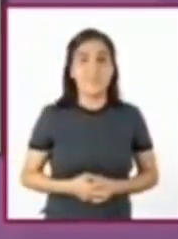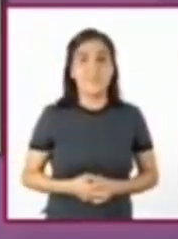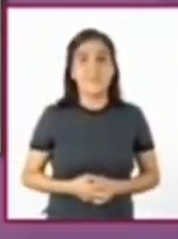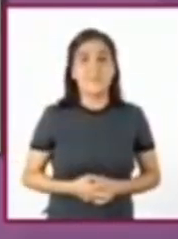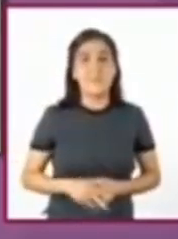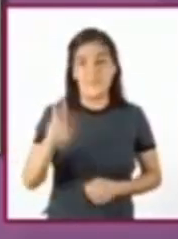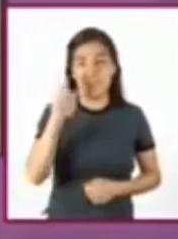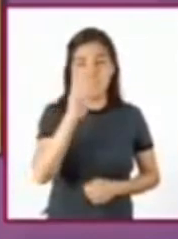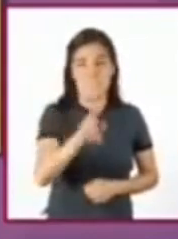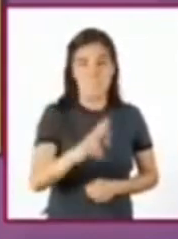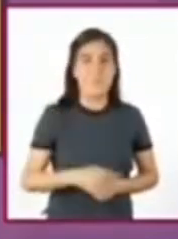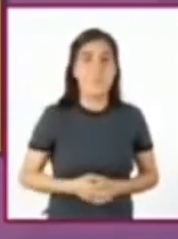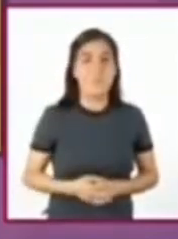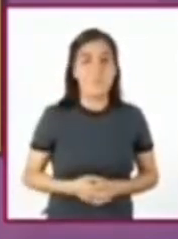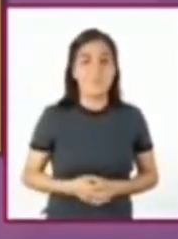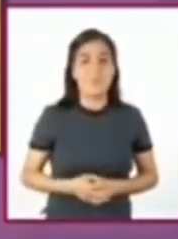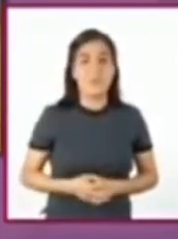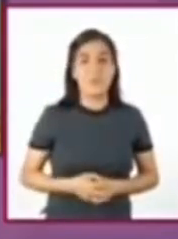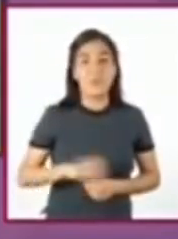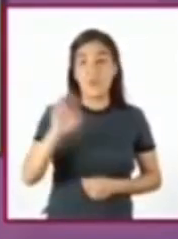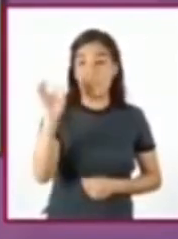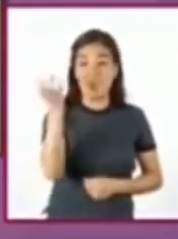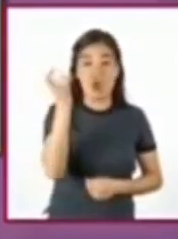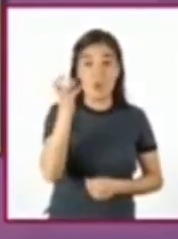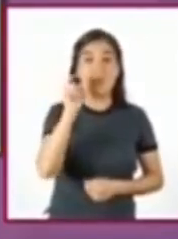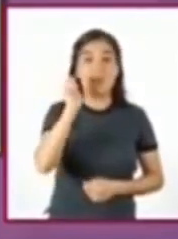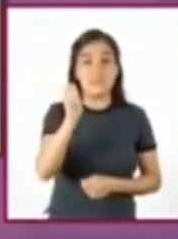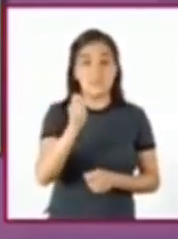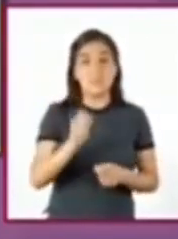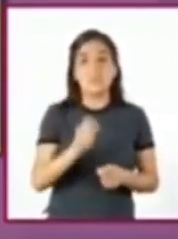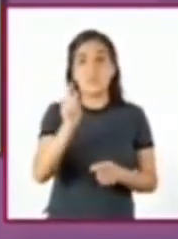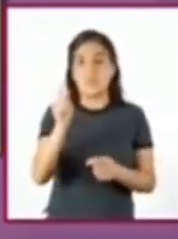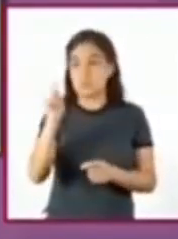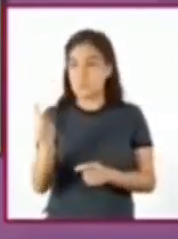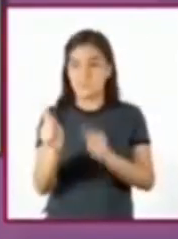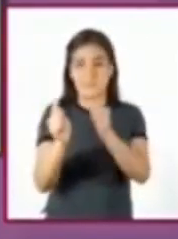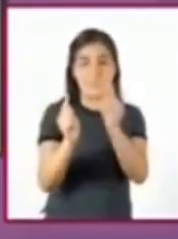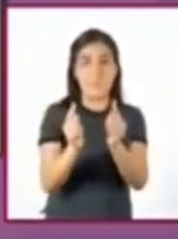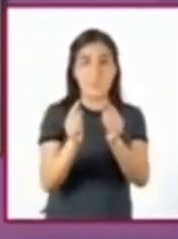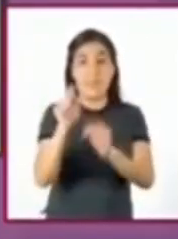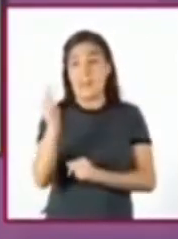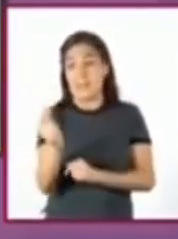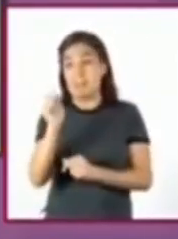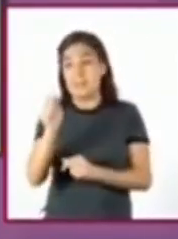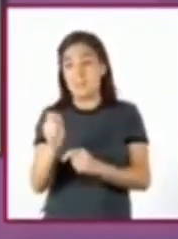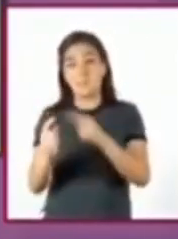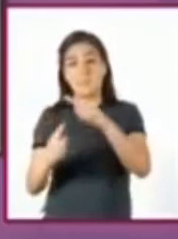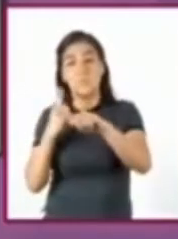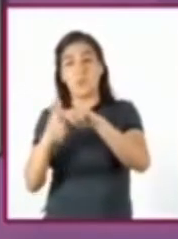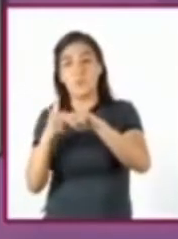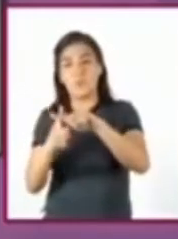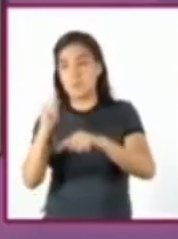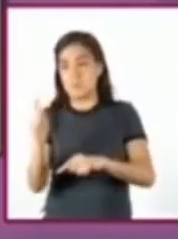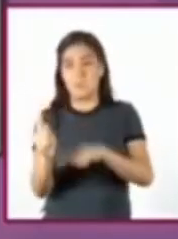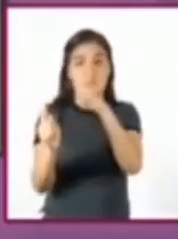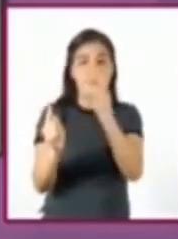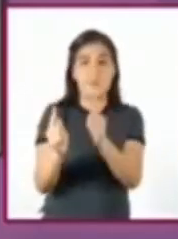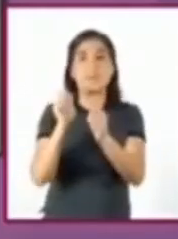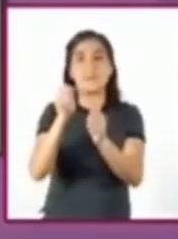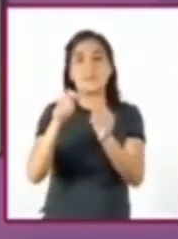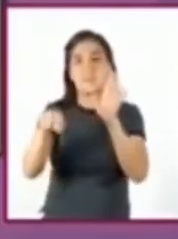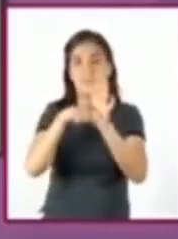Como observamos, el foco tiene dos puntos que son la terminal positiva y la terminal negativa.